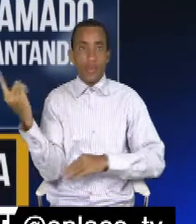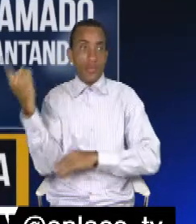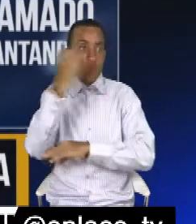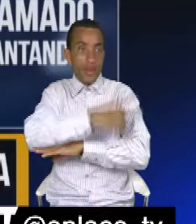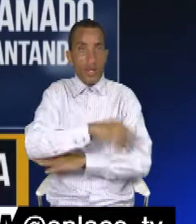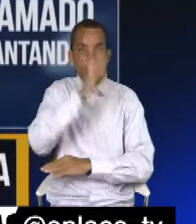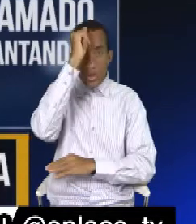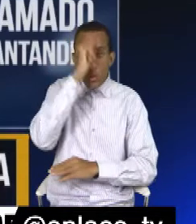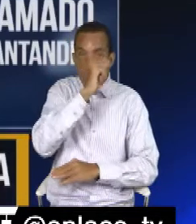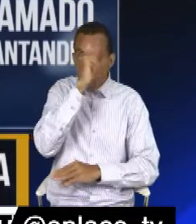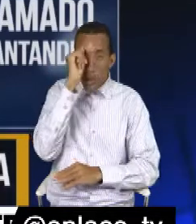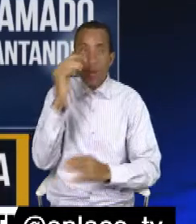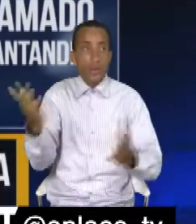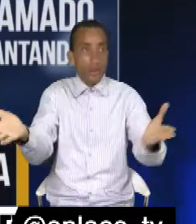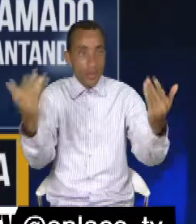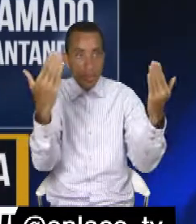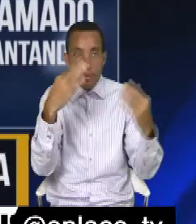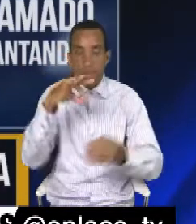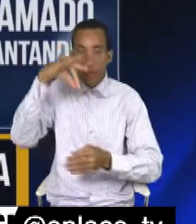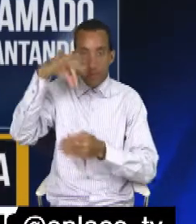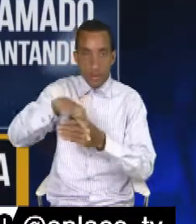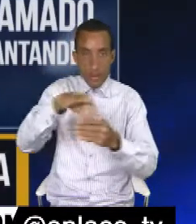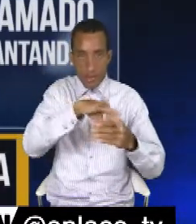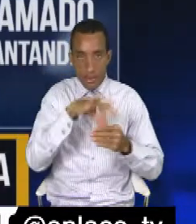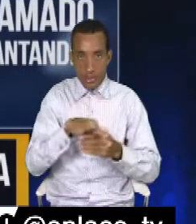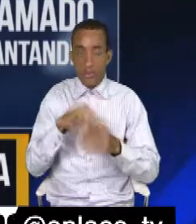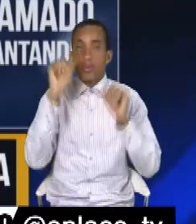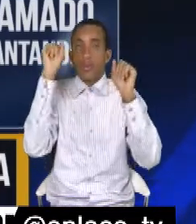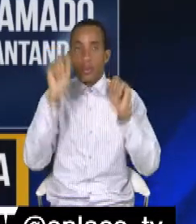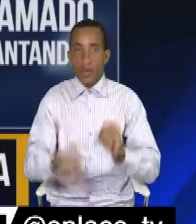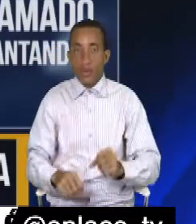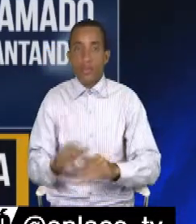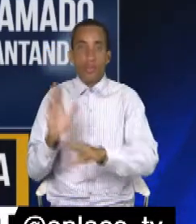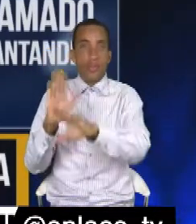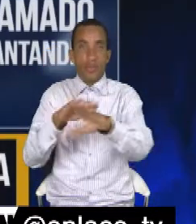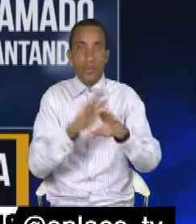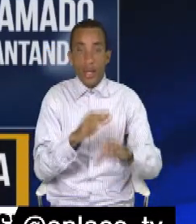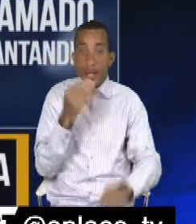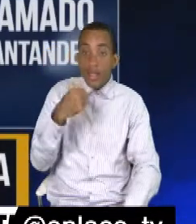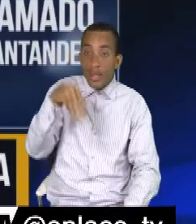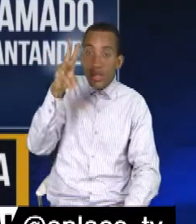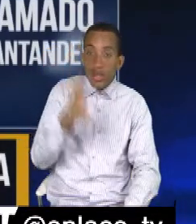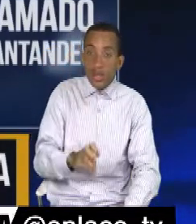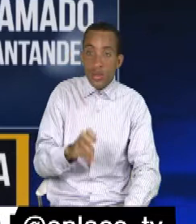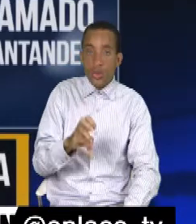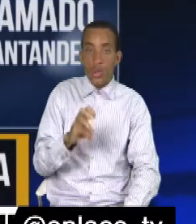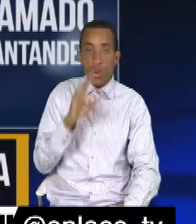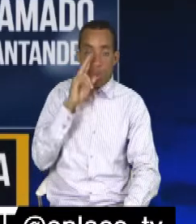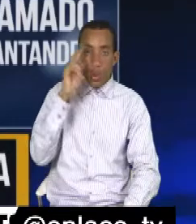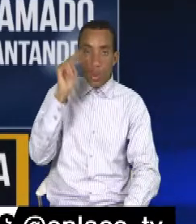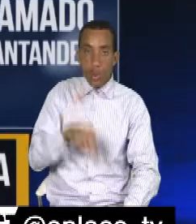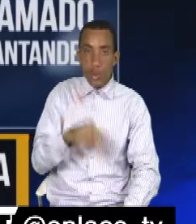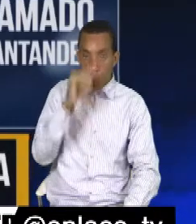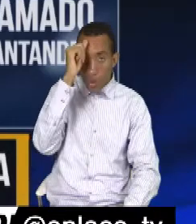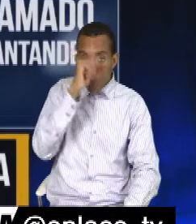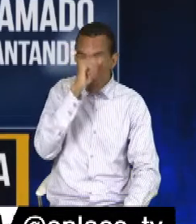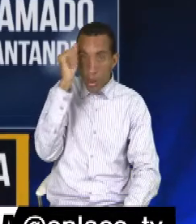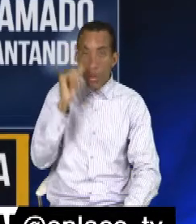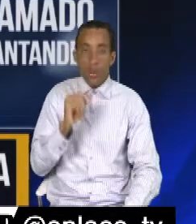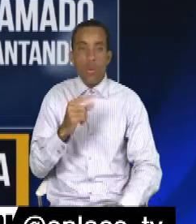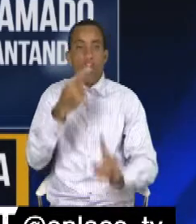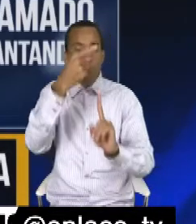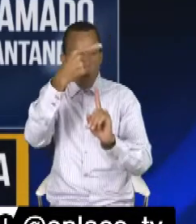que sería convocado para las elecciones. Ustedes nos ayudan, entonces convocaremos elecciones. Si el día 18 de junio es domingo, que es 1 mes exacto para que la